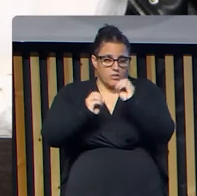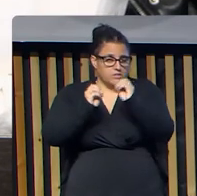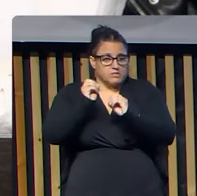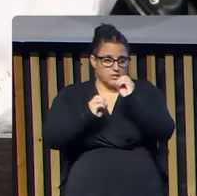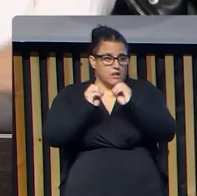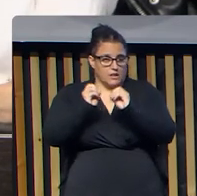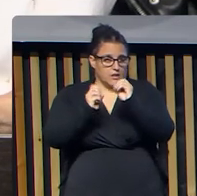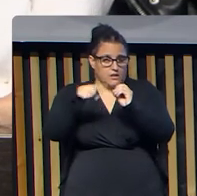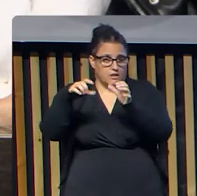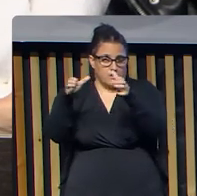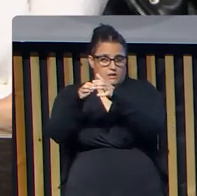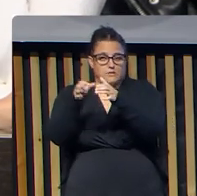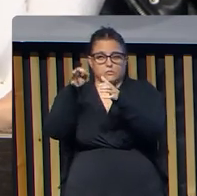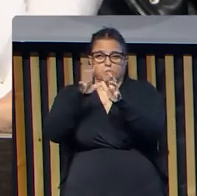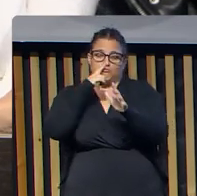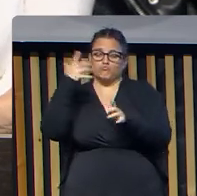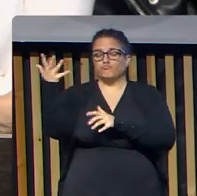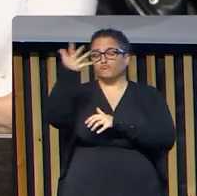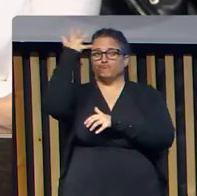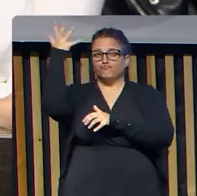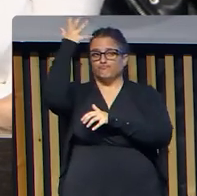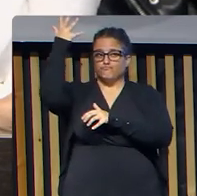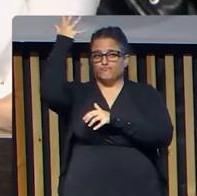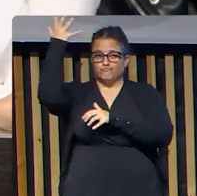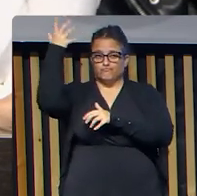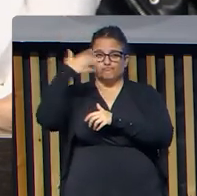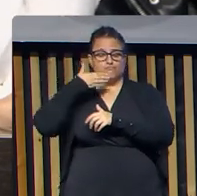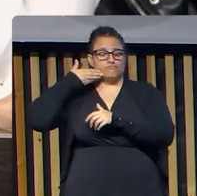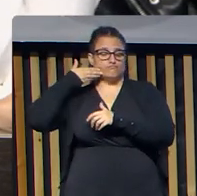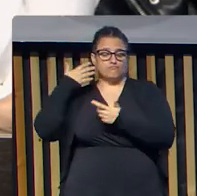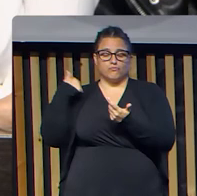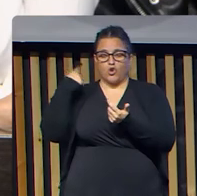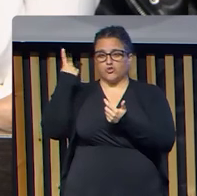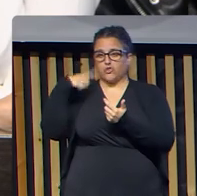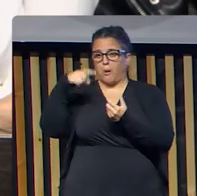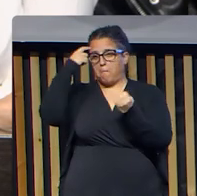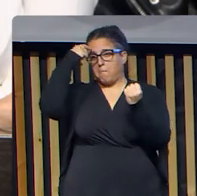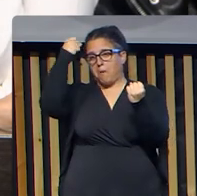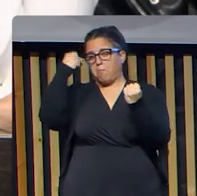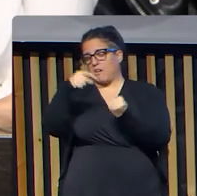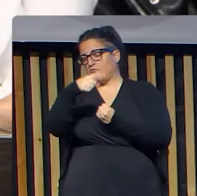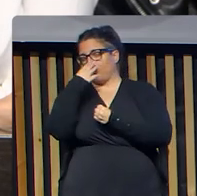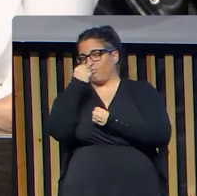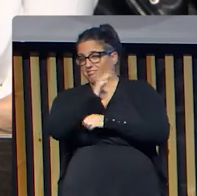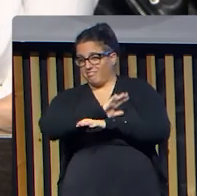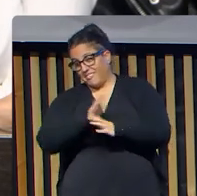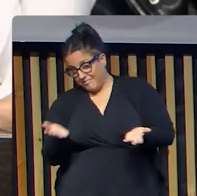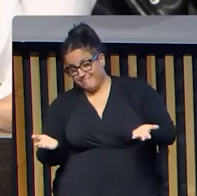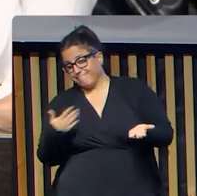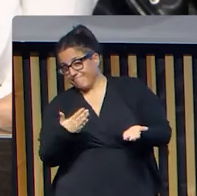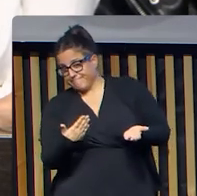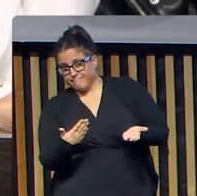y por lo tanto no vas a entender nada pero eso lo he visto más en la búsqueda deliberada de la ambigüedad